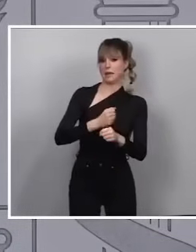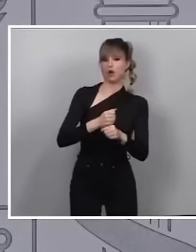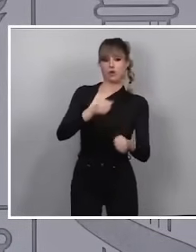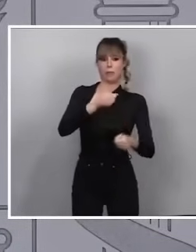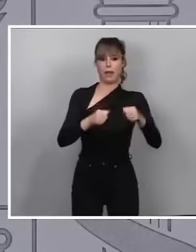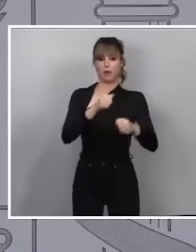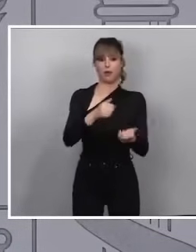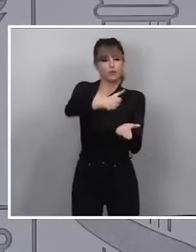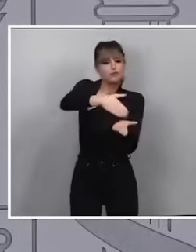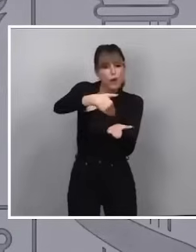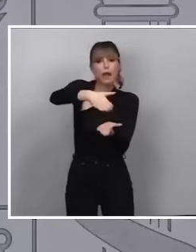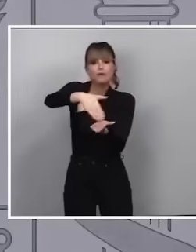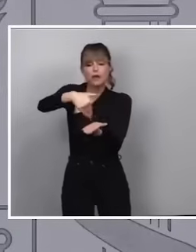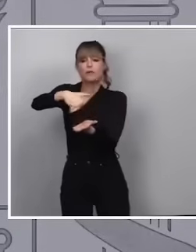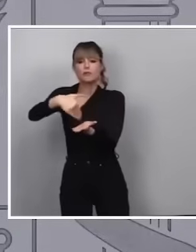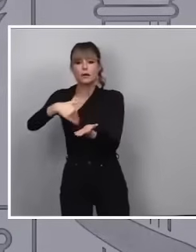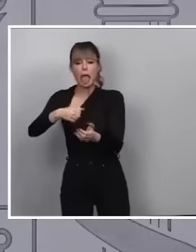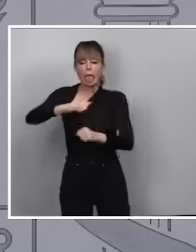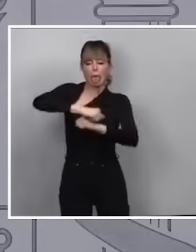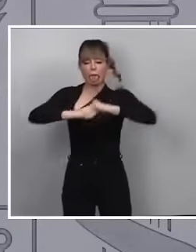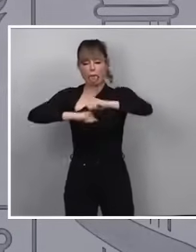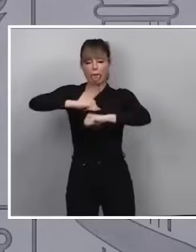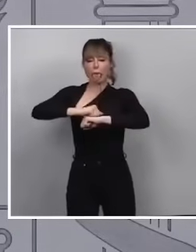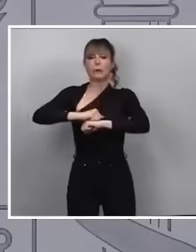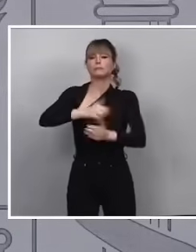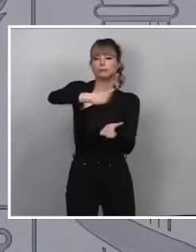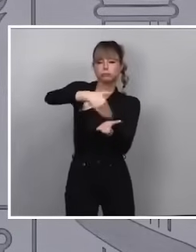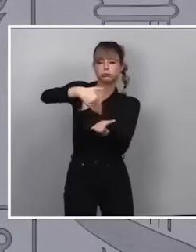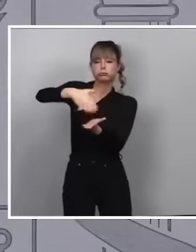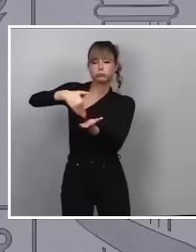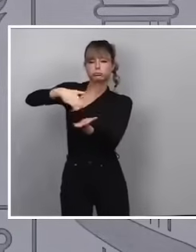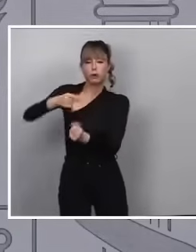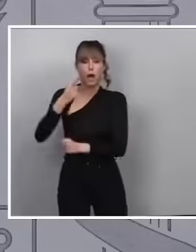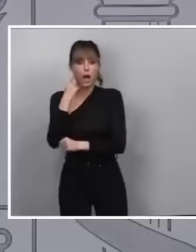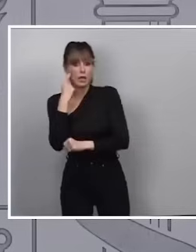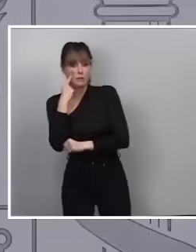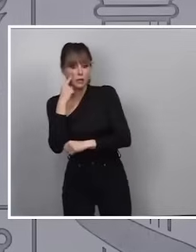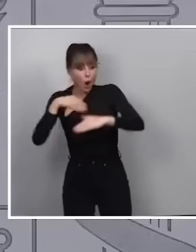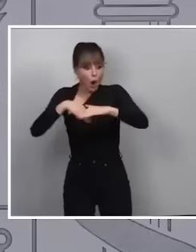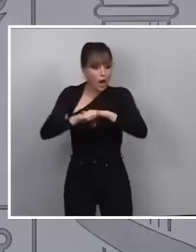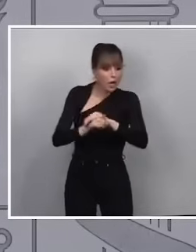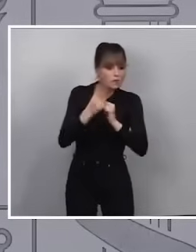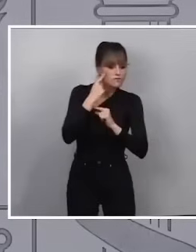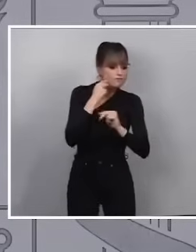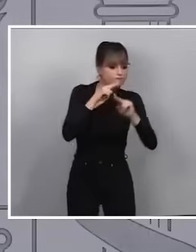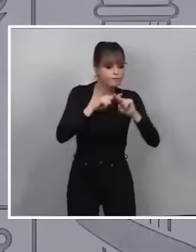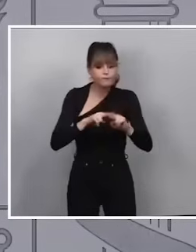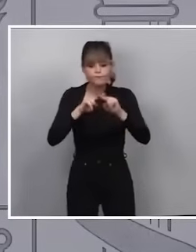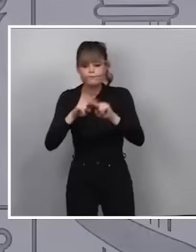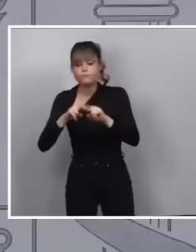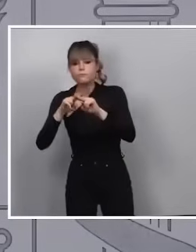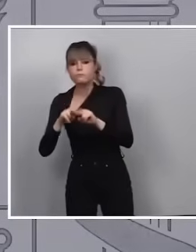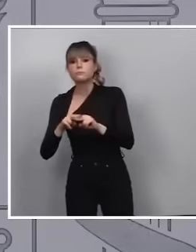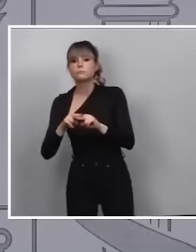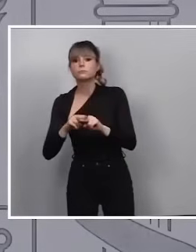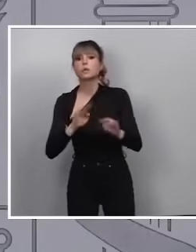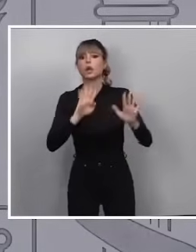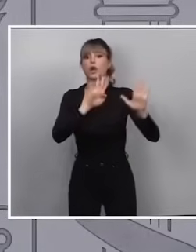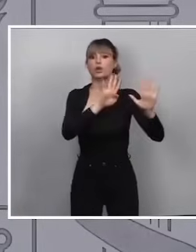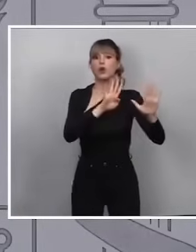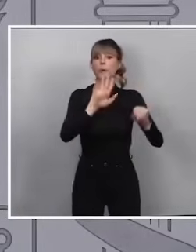de vehículos también de los escombros la inspección de los garajes y ha distribuido